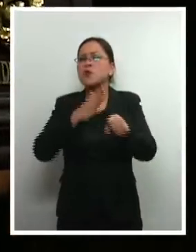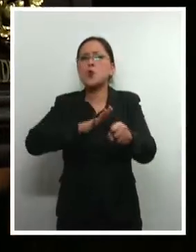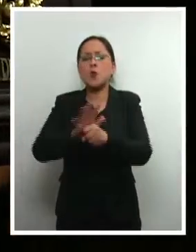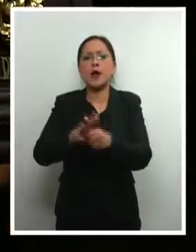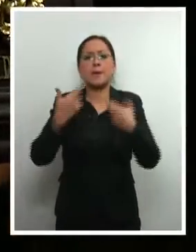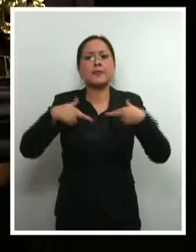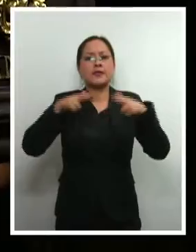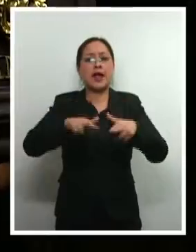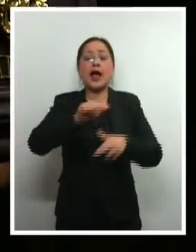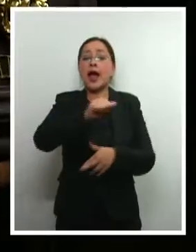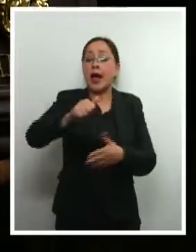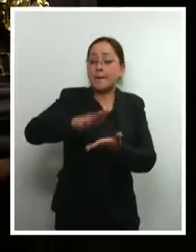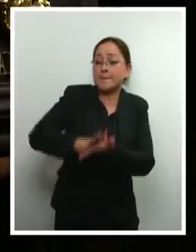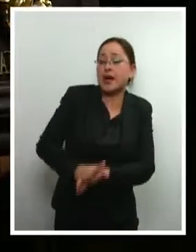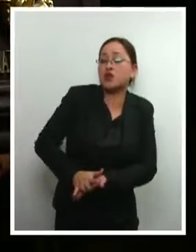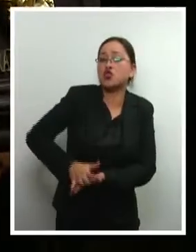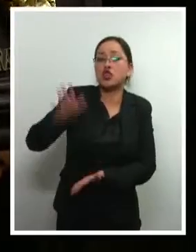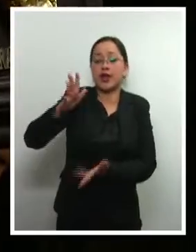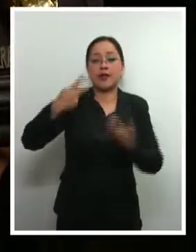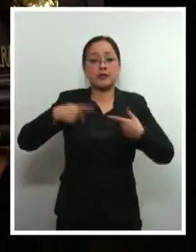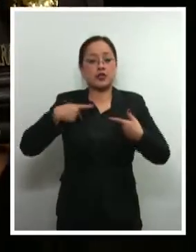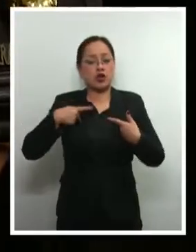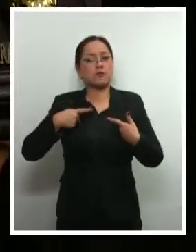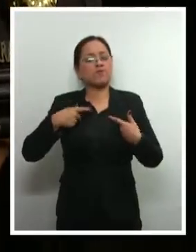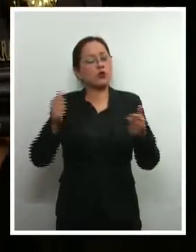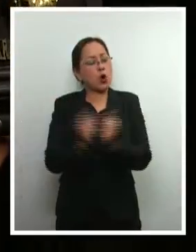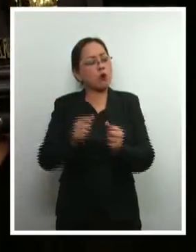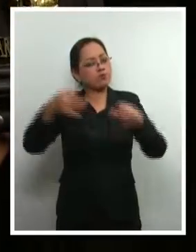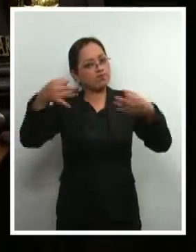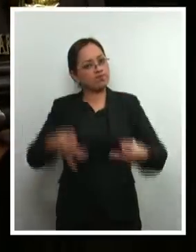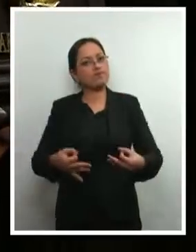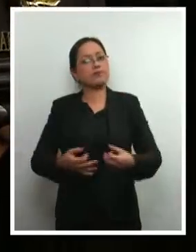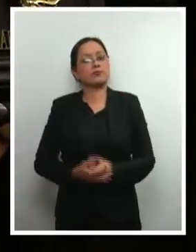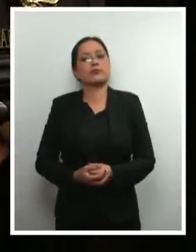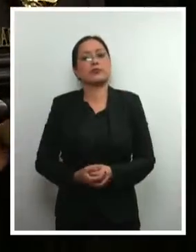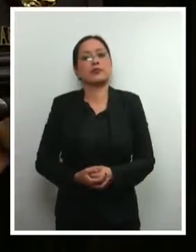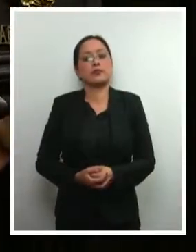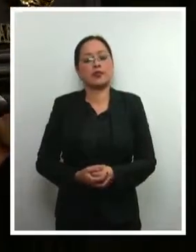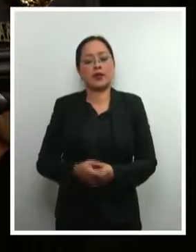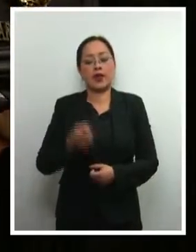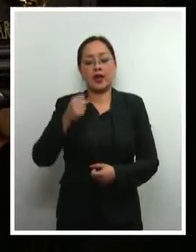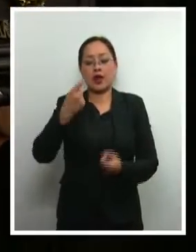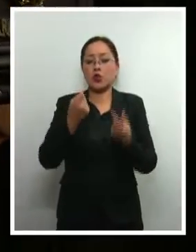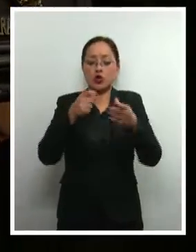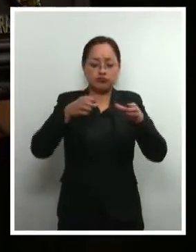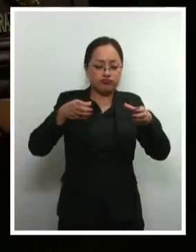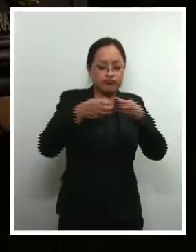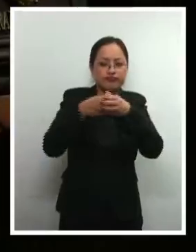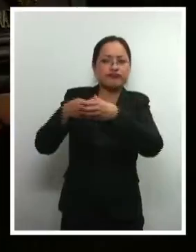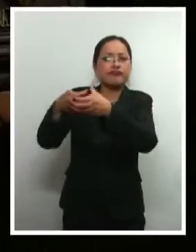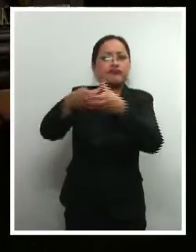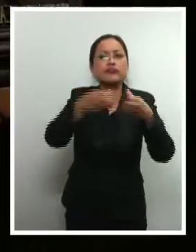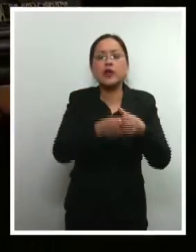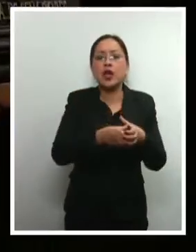las mayorías dignamente, y algunas minorías, yo les diría, no podemos